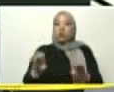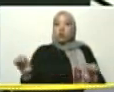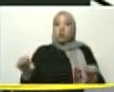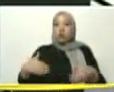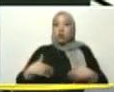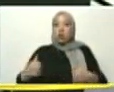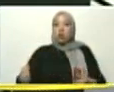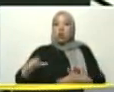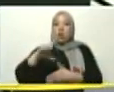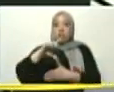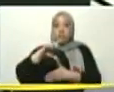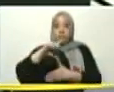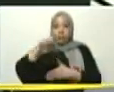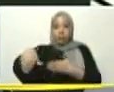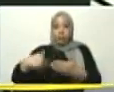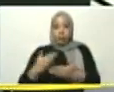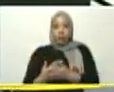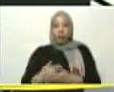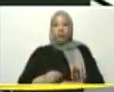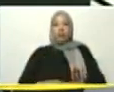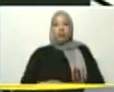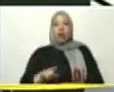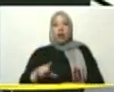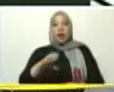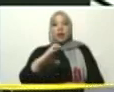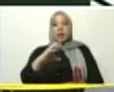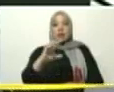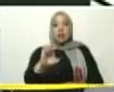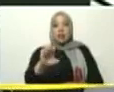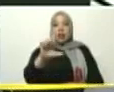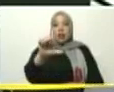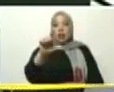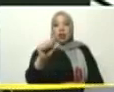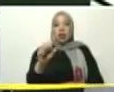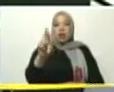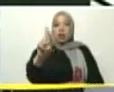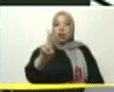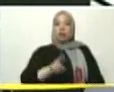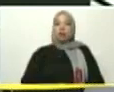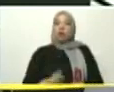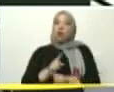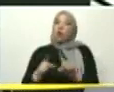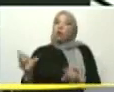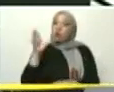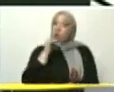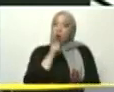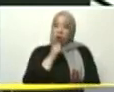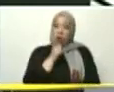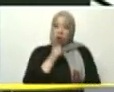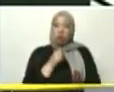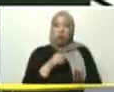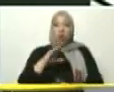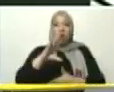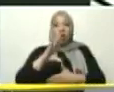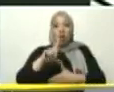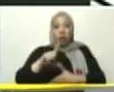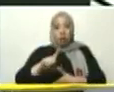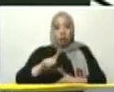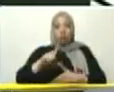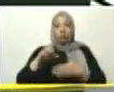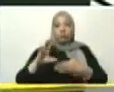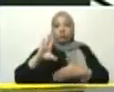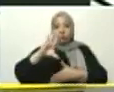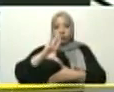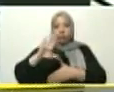la CELAC. La CELAC es nuestro camino, no hay otro. Nuestro camino es América Latina y el Caribe,